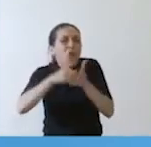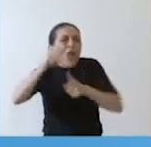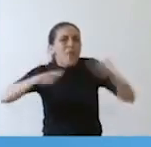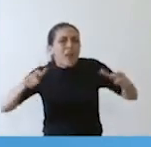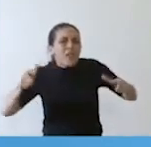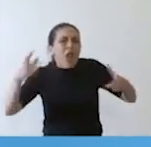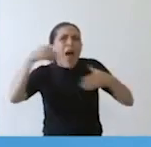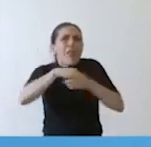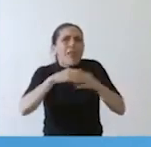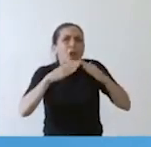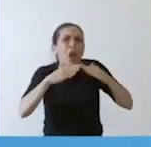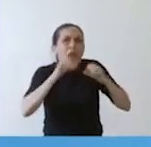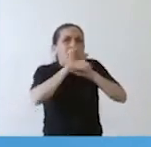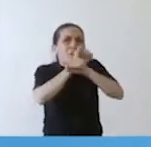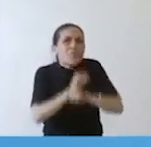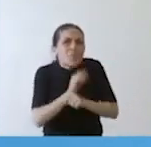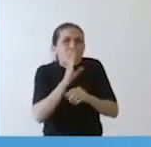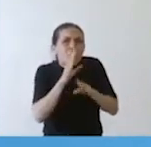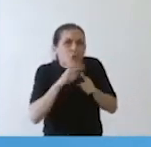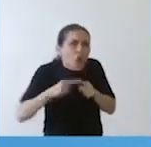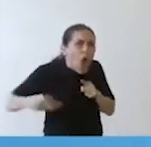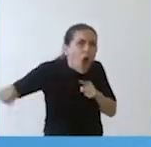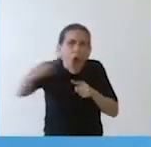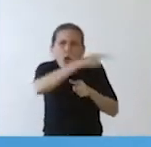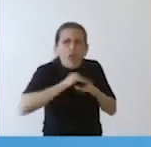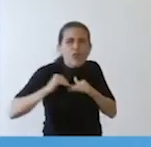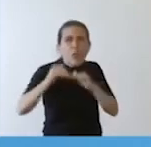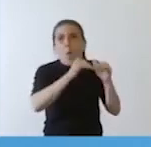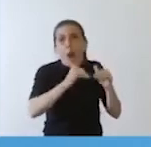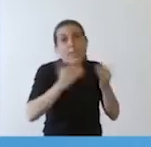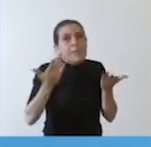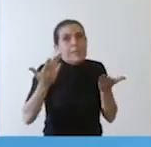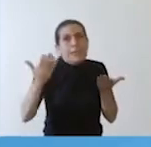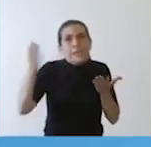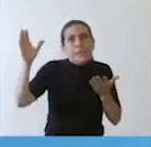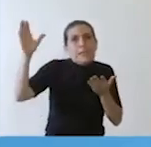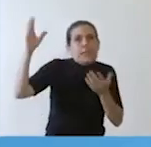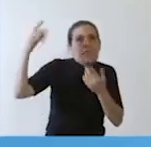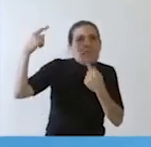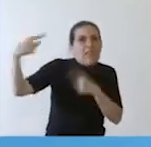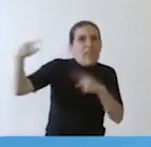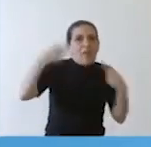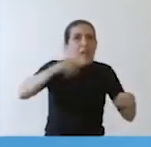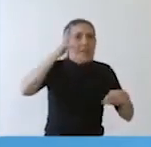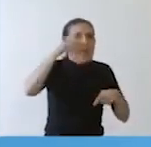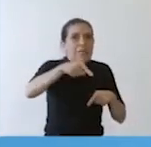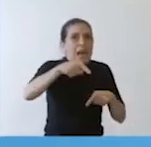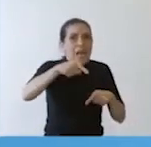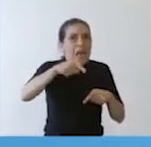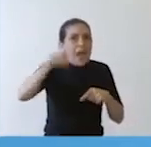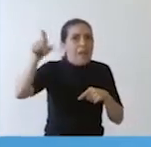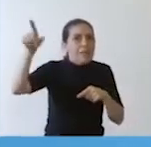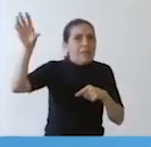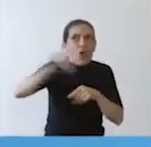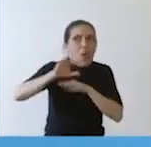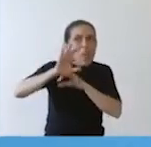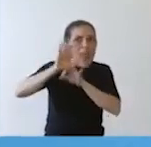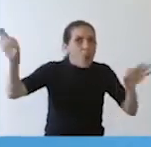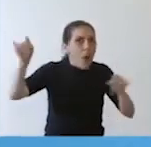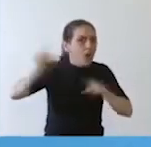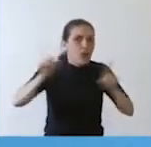ese cumplimiento de la cuarentena, no está replicándose exactamente igual en Italia, entonces la posibilidad